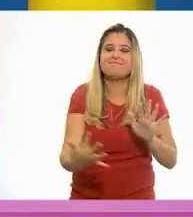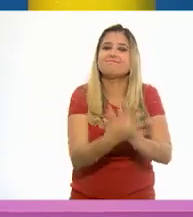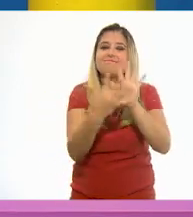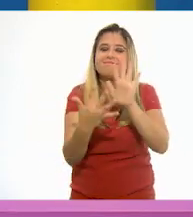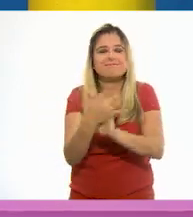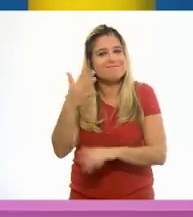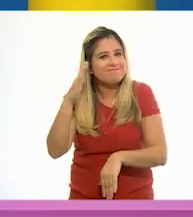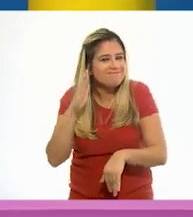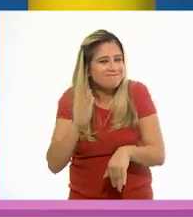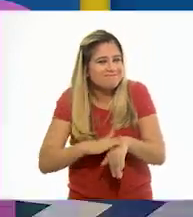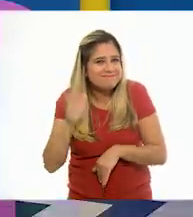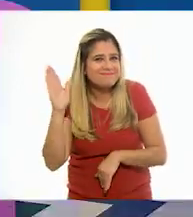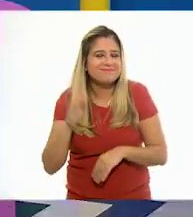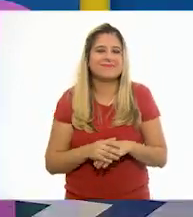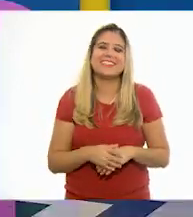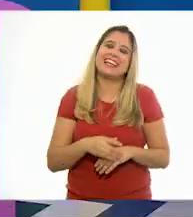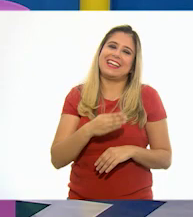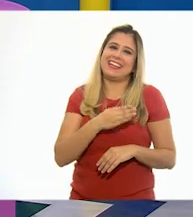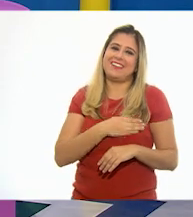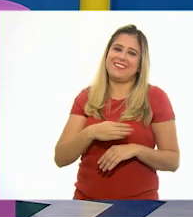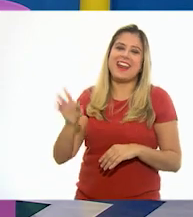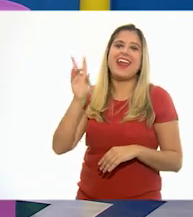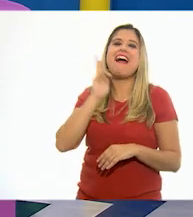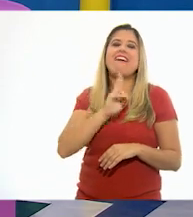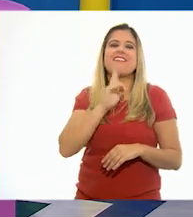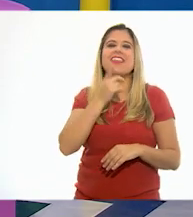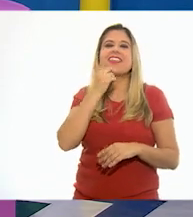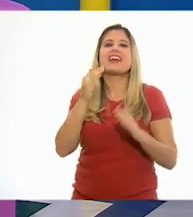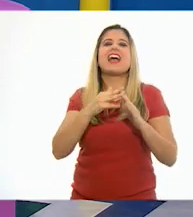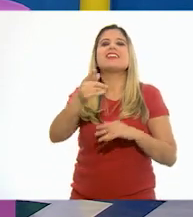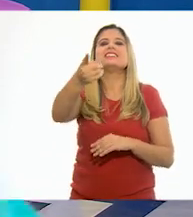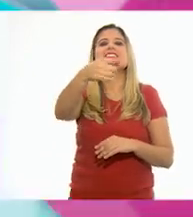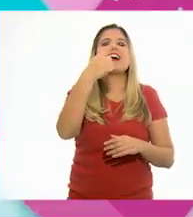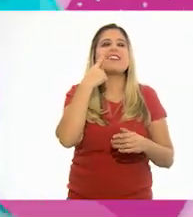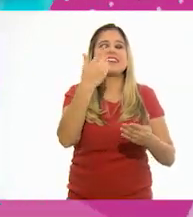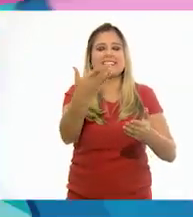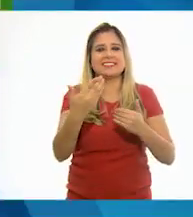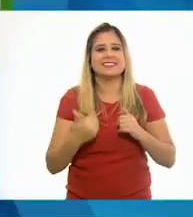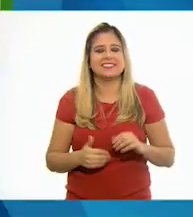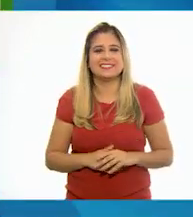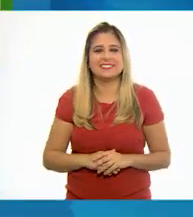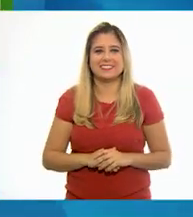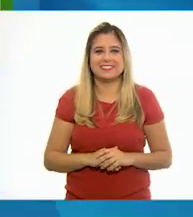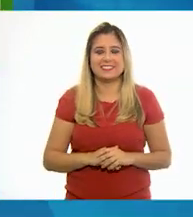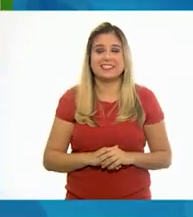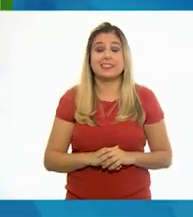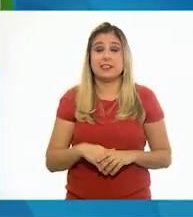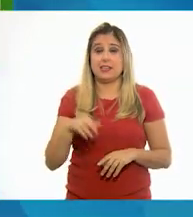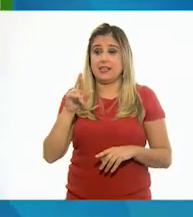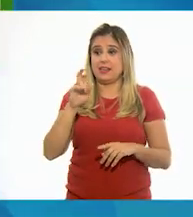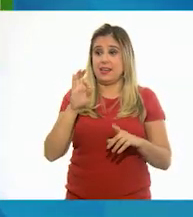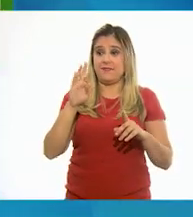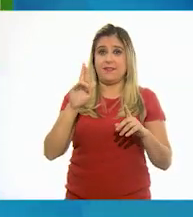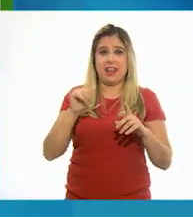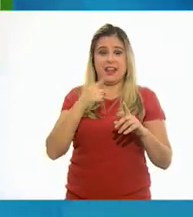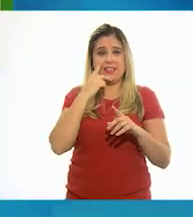más. Ah, qué bueno, Raulito. A ver, vamos a ver qué dicen allá en casita. El refrán